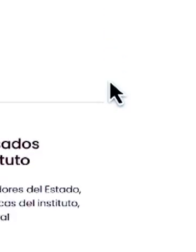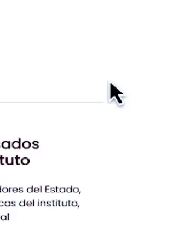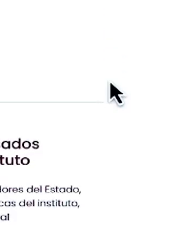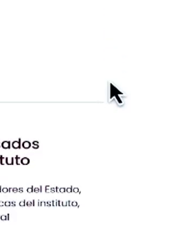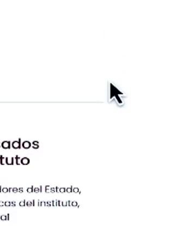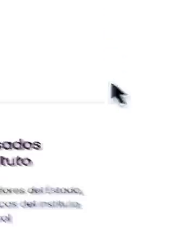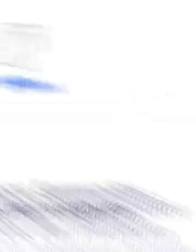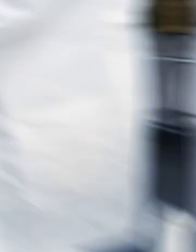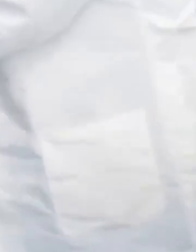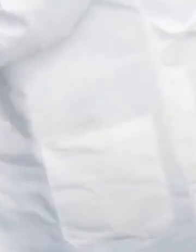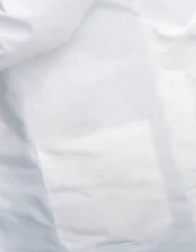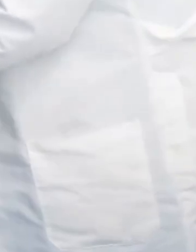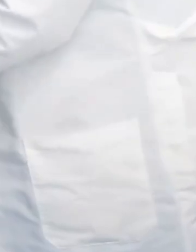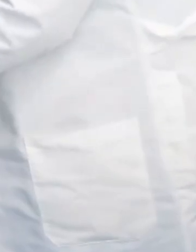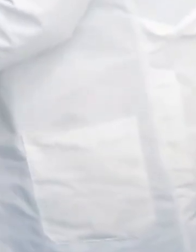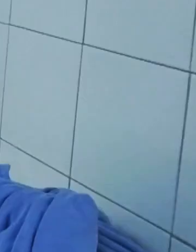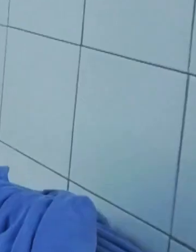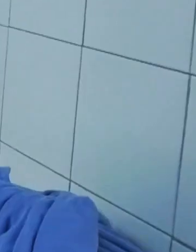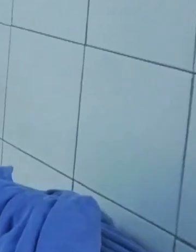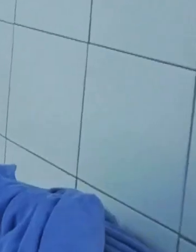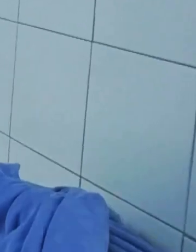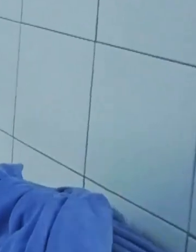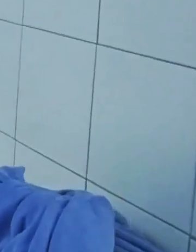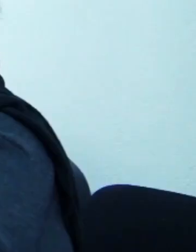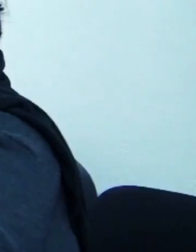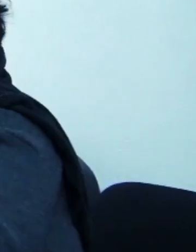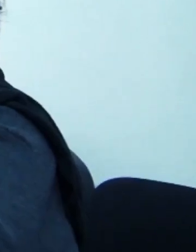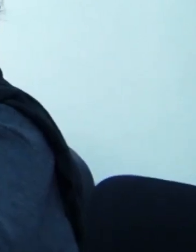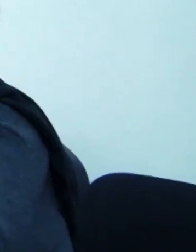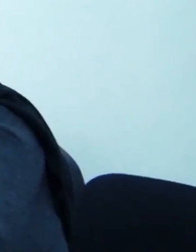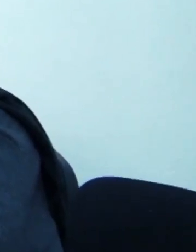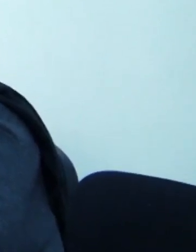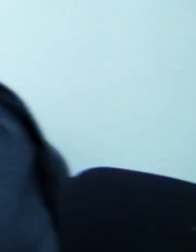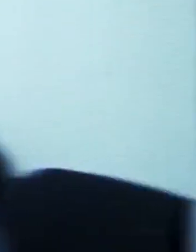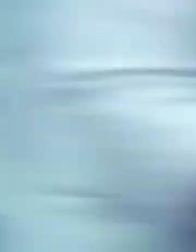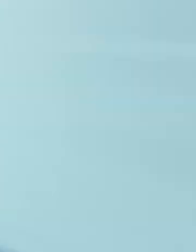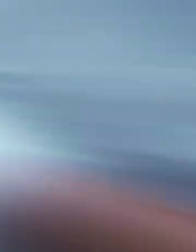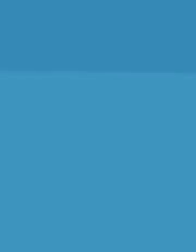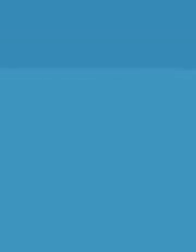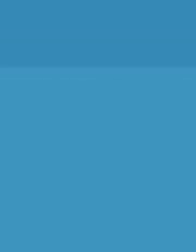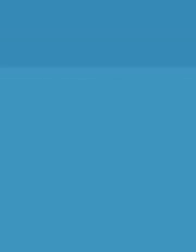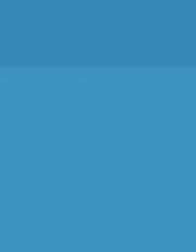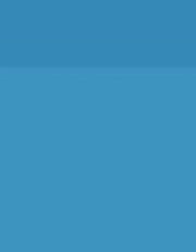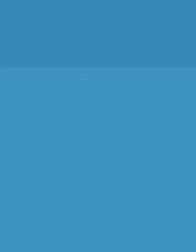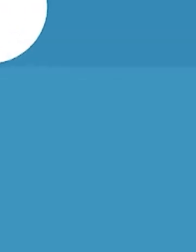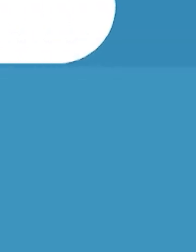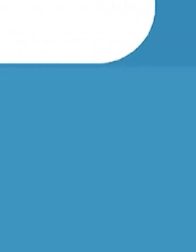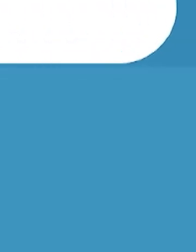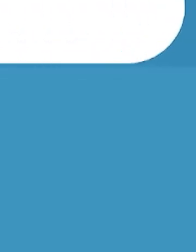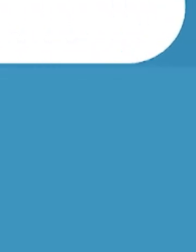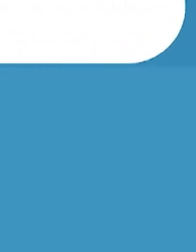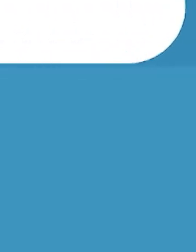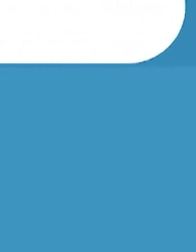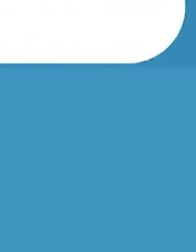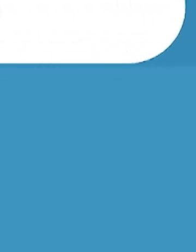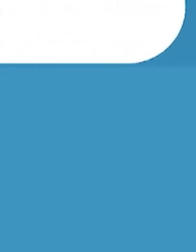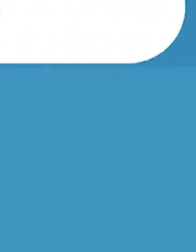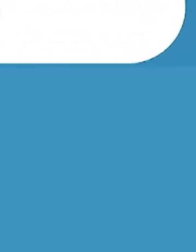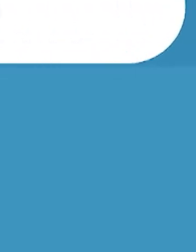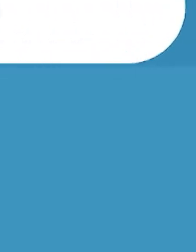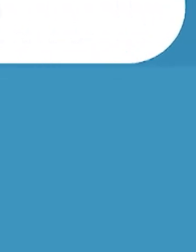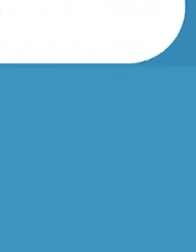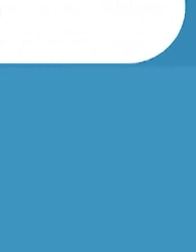nuevas unidades, entre médicos, paramédicos y enfermeras. El proceso puede consultarse en la